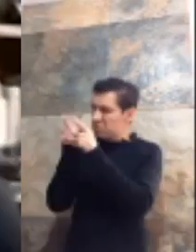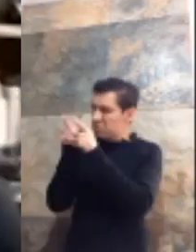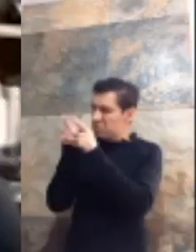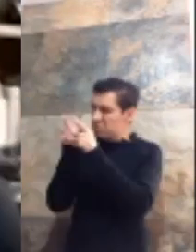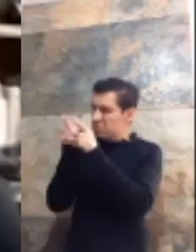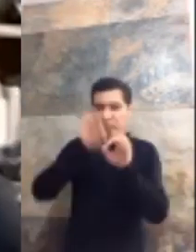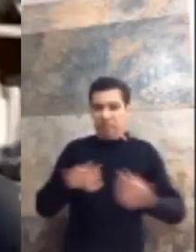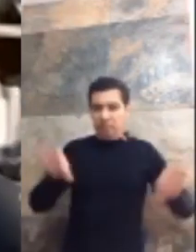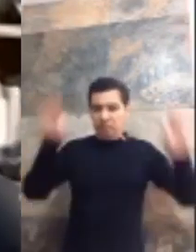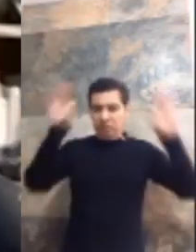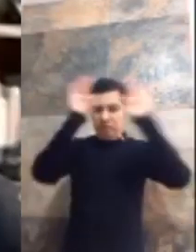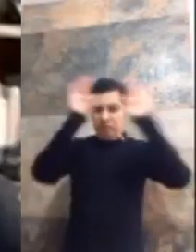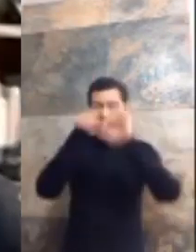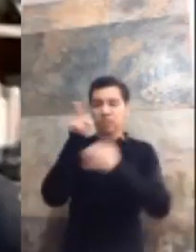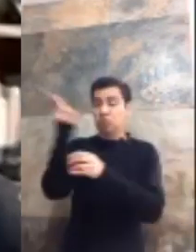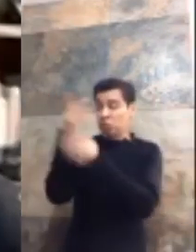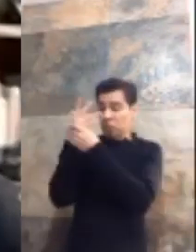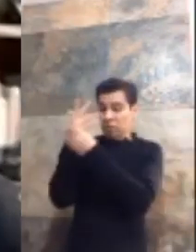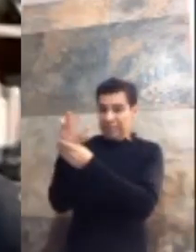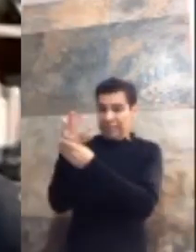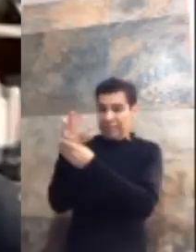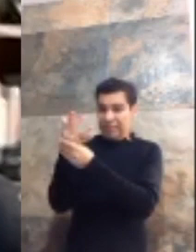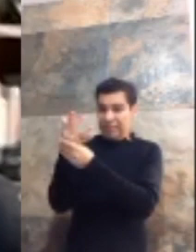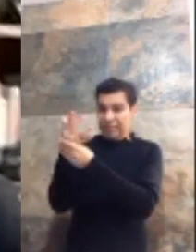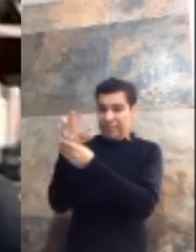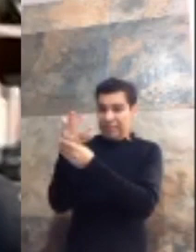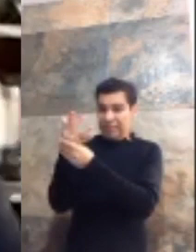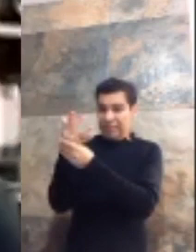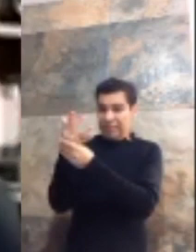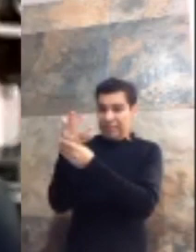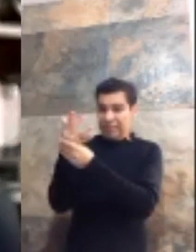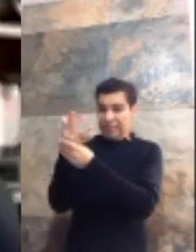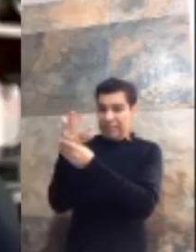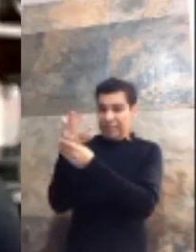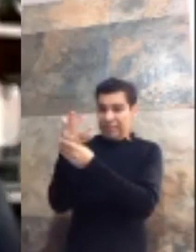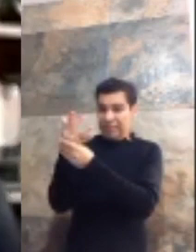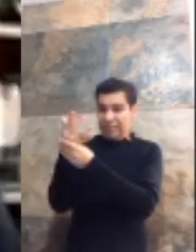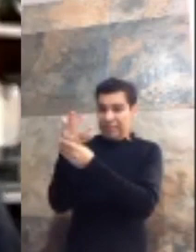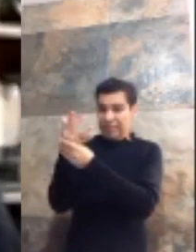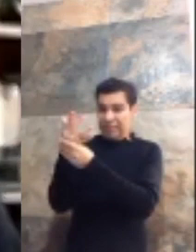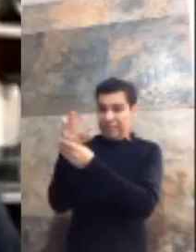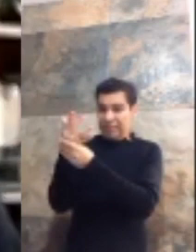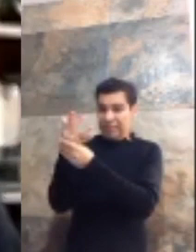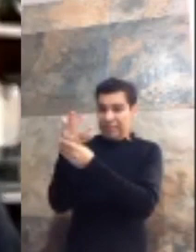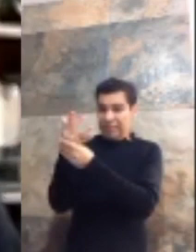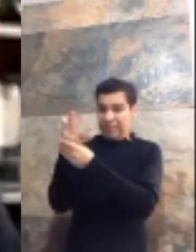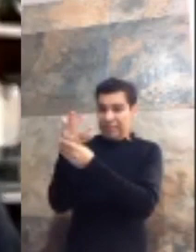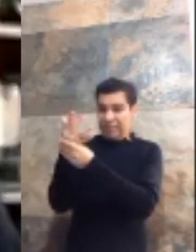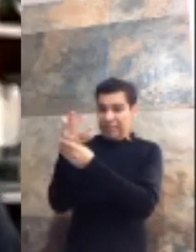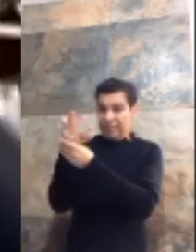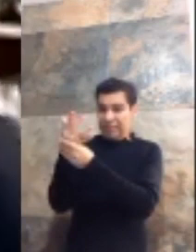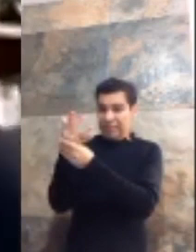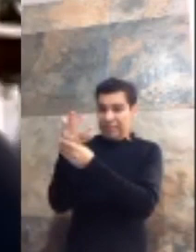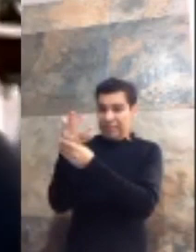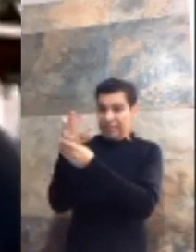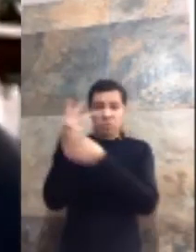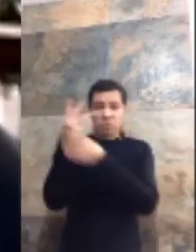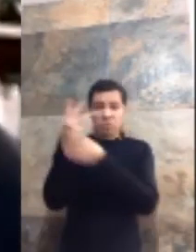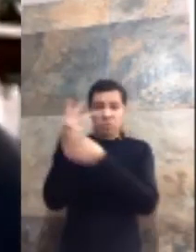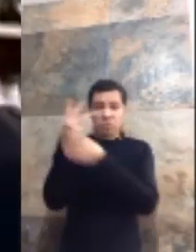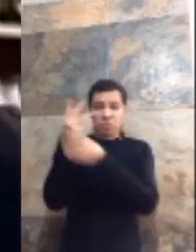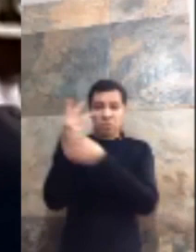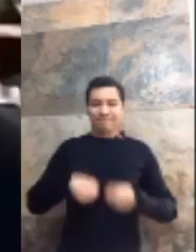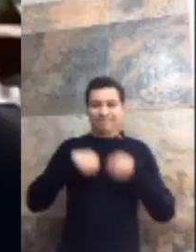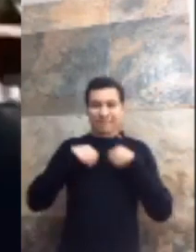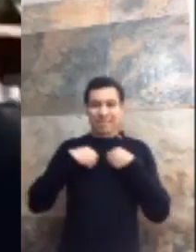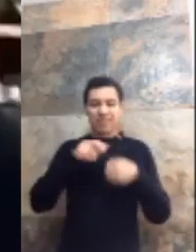manera en la plática, apareció de otra manera en la transparencia. Mencionaste normalizar el bienestar. Yo creo